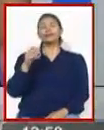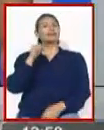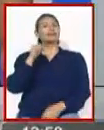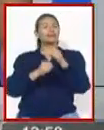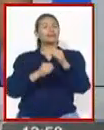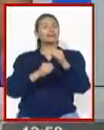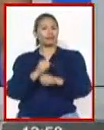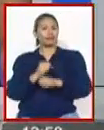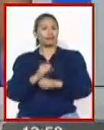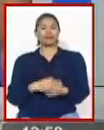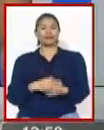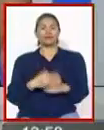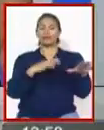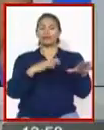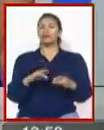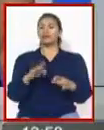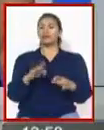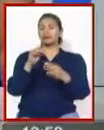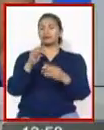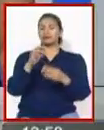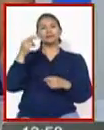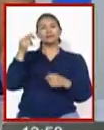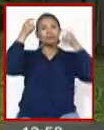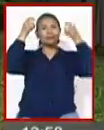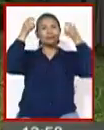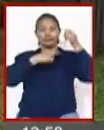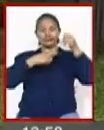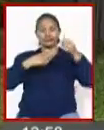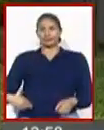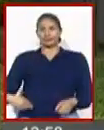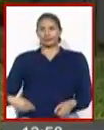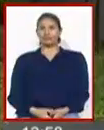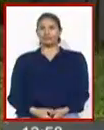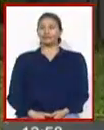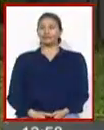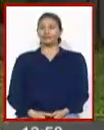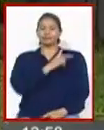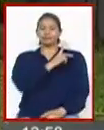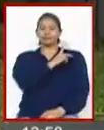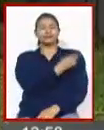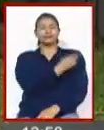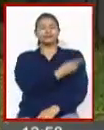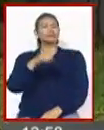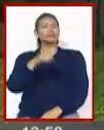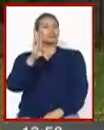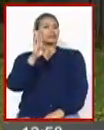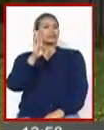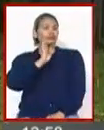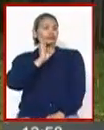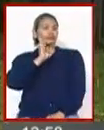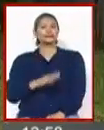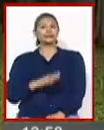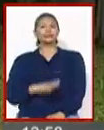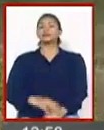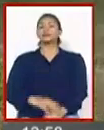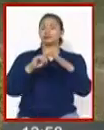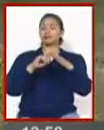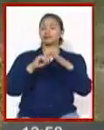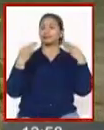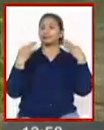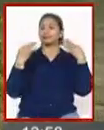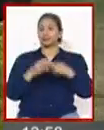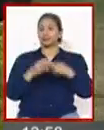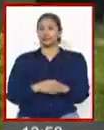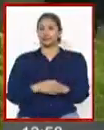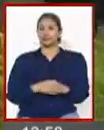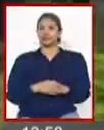muchas actividades, entre ellas van a elegir a su reina. El Distrito 1 está de aniversario, es por ello que iniciaron sus festejos